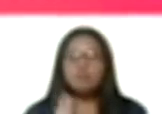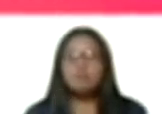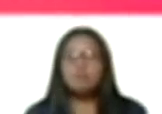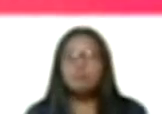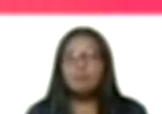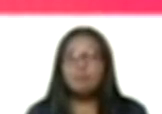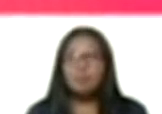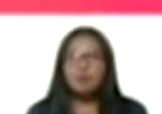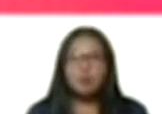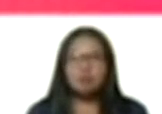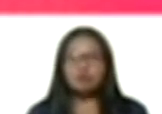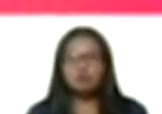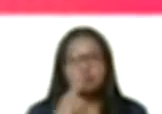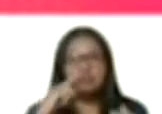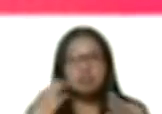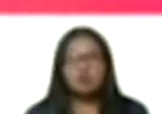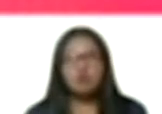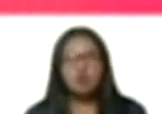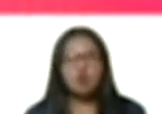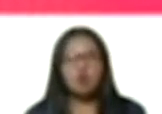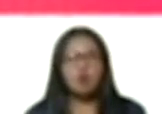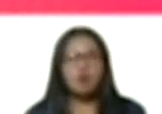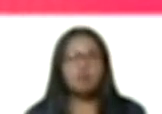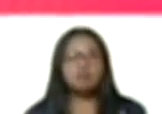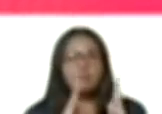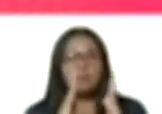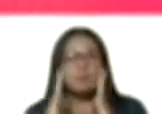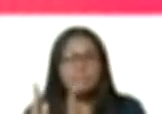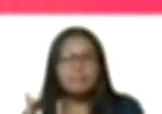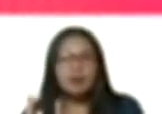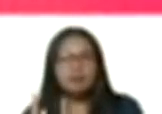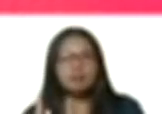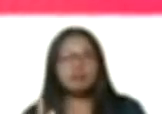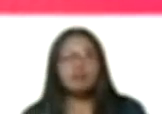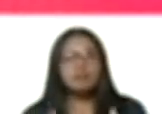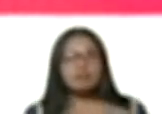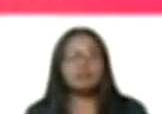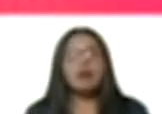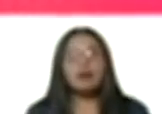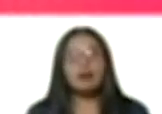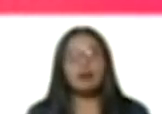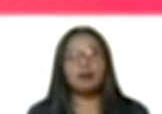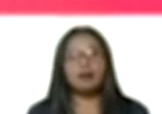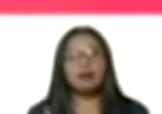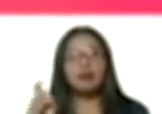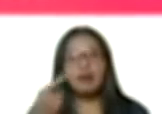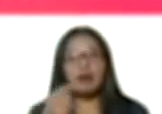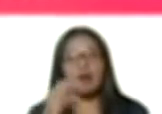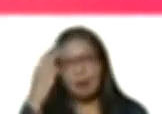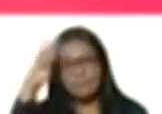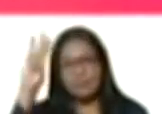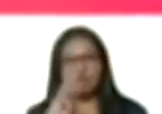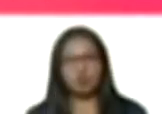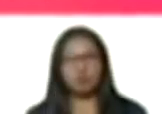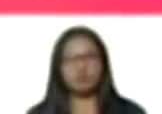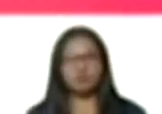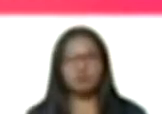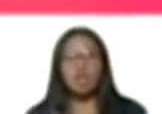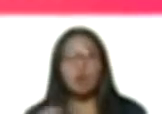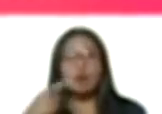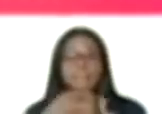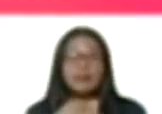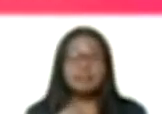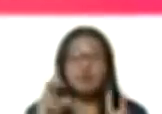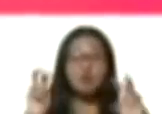ser seguros suministradores de gas a México para su eficiencia energética. Es una de las metas nuevas